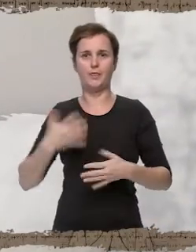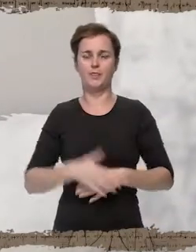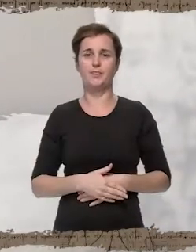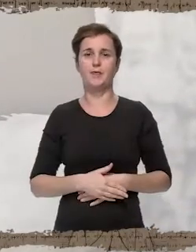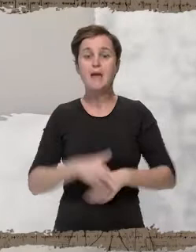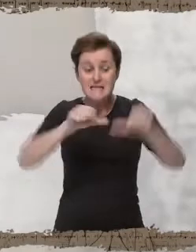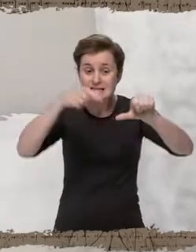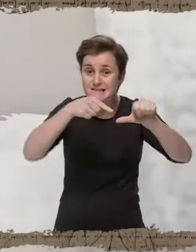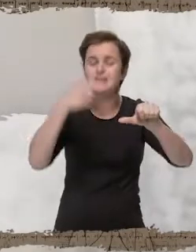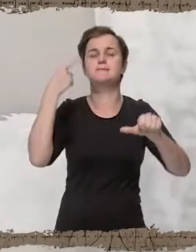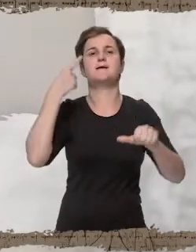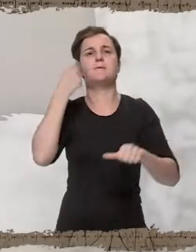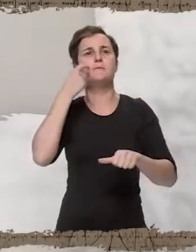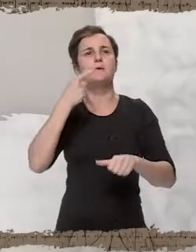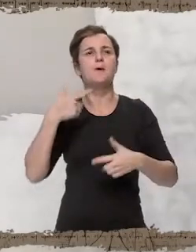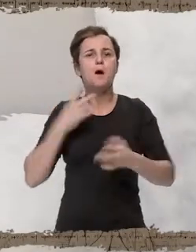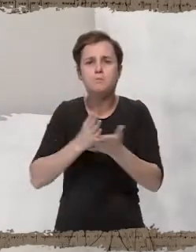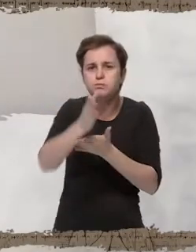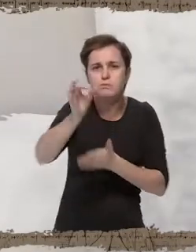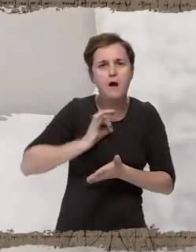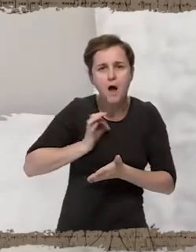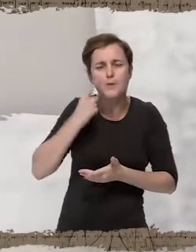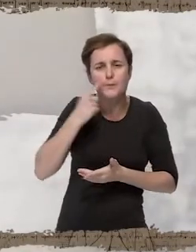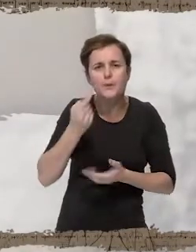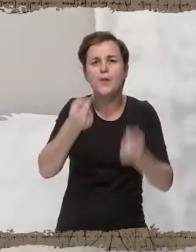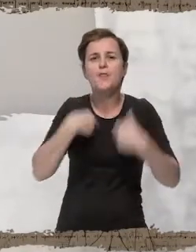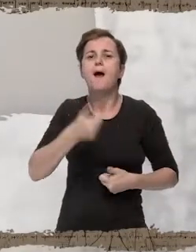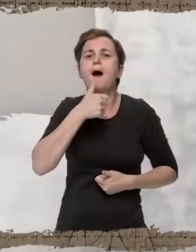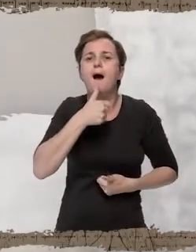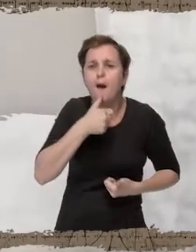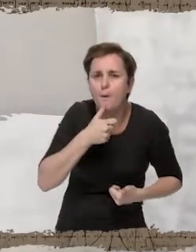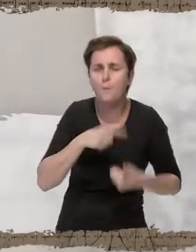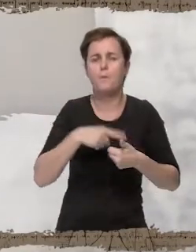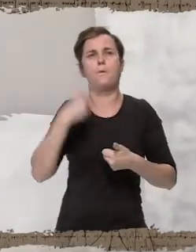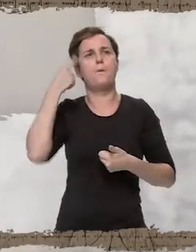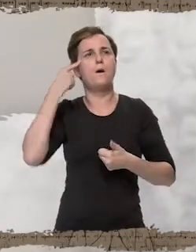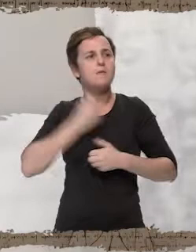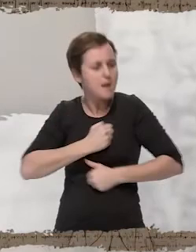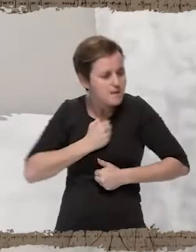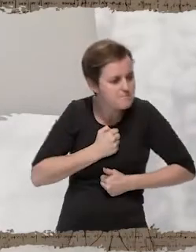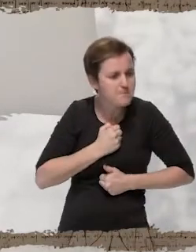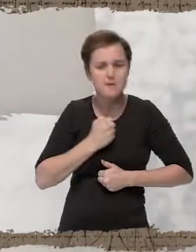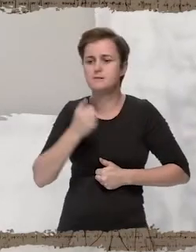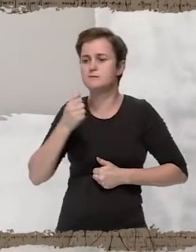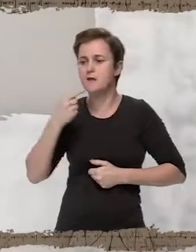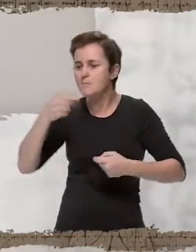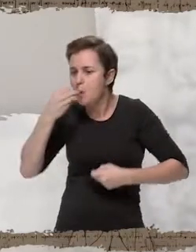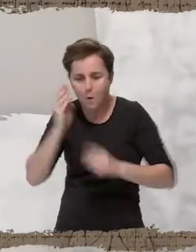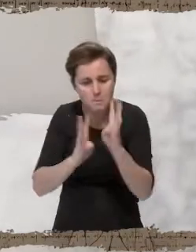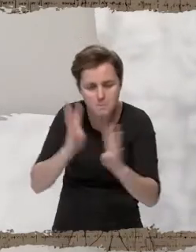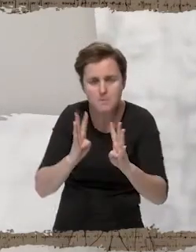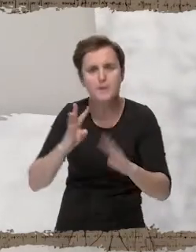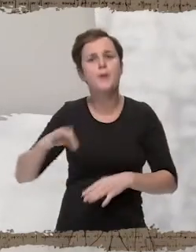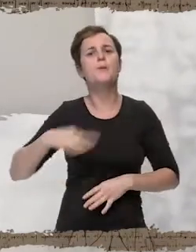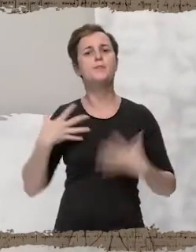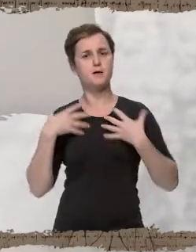vida. Gracias a las ciencias podemos vivir más años, nos suministra agua para beber, nuestra higiene y plantaciones, hace que